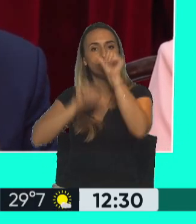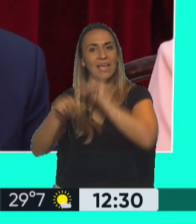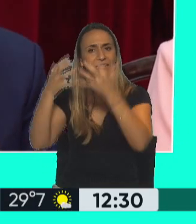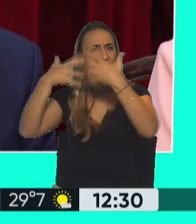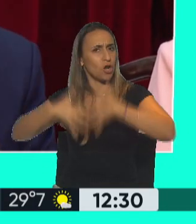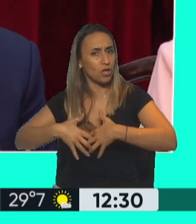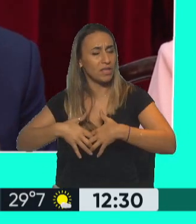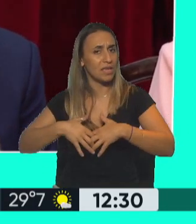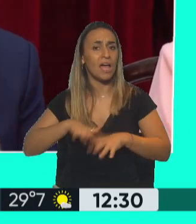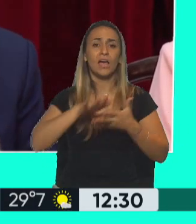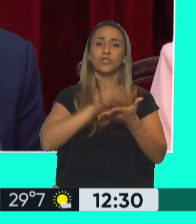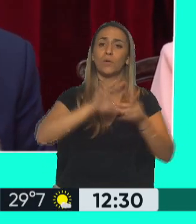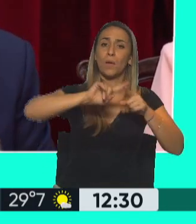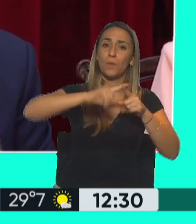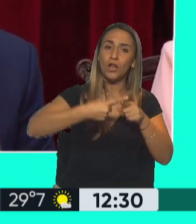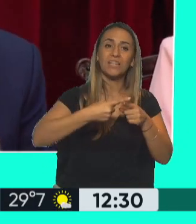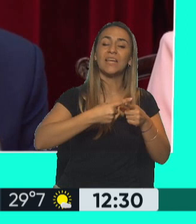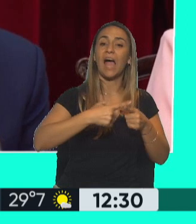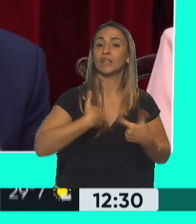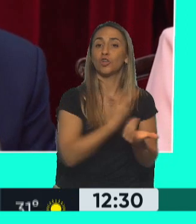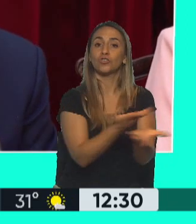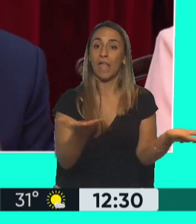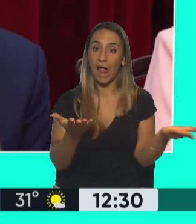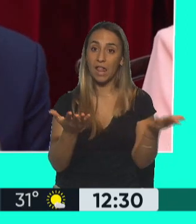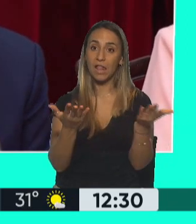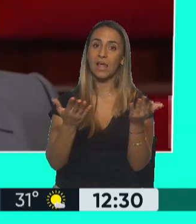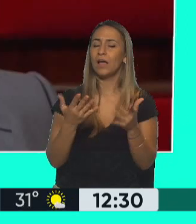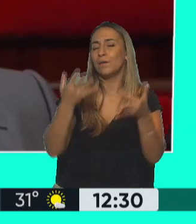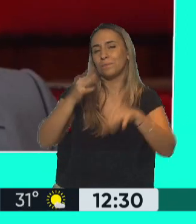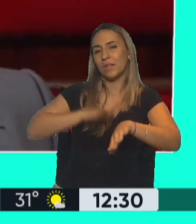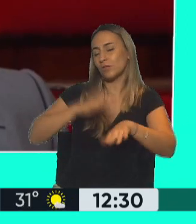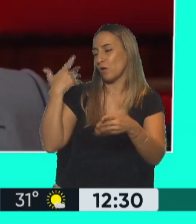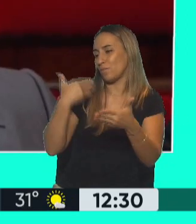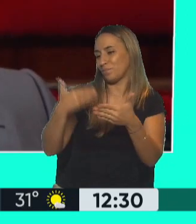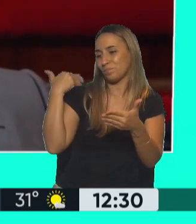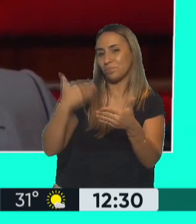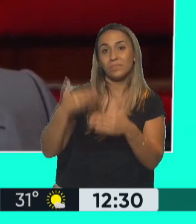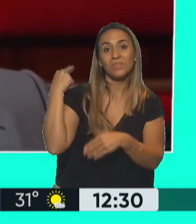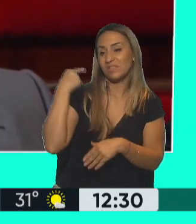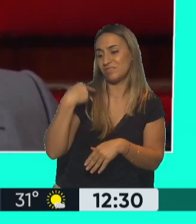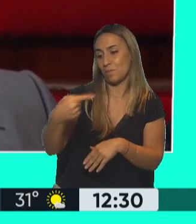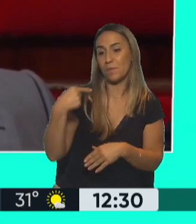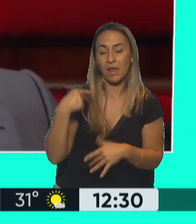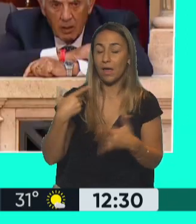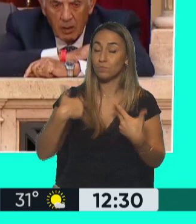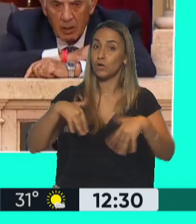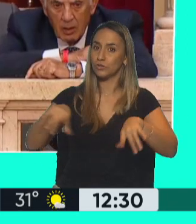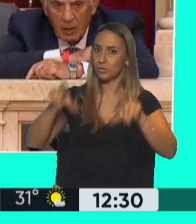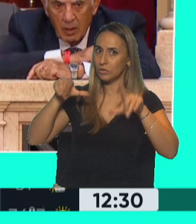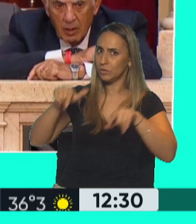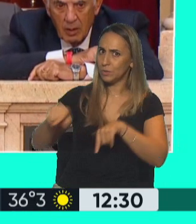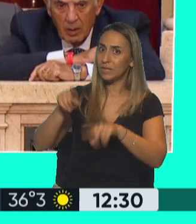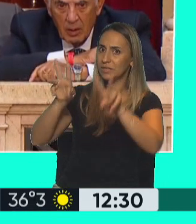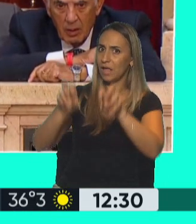el tema de las políticas sociales, que también estuvo muy en boga en estas últimas semanas, ¿no? Con el tema del potenciar